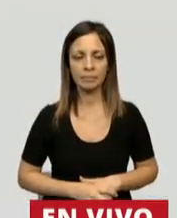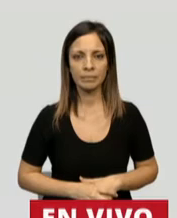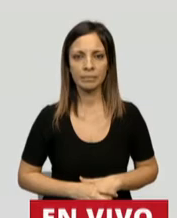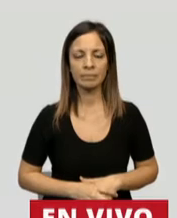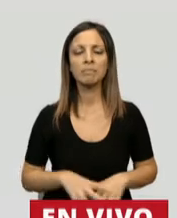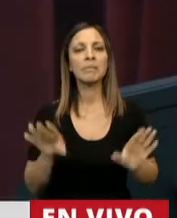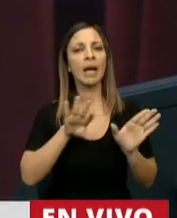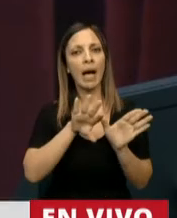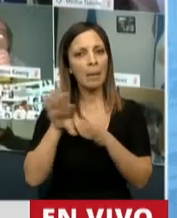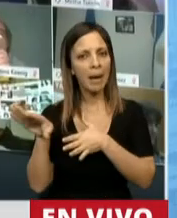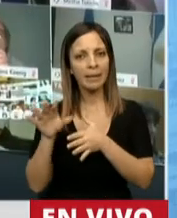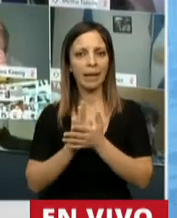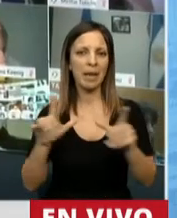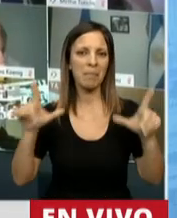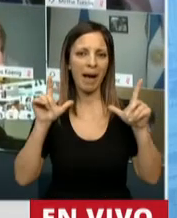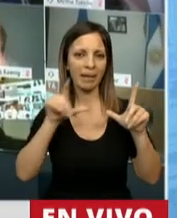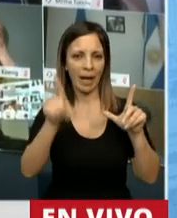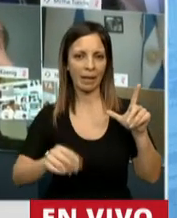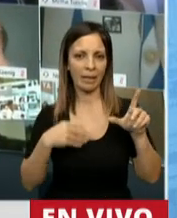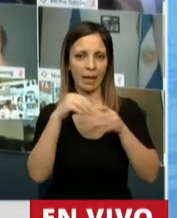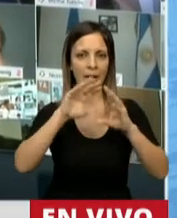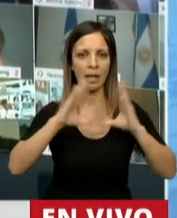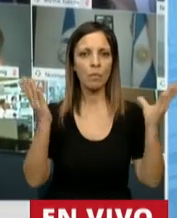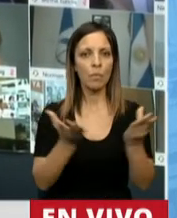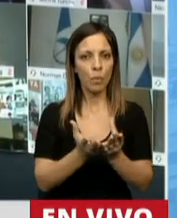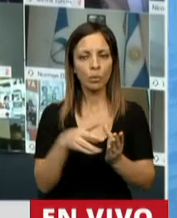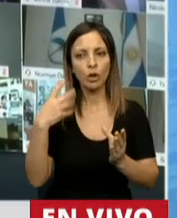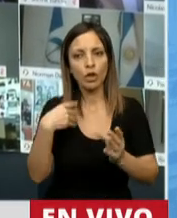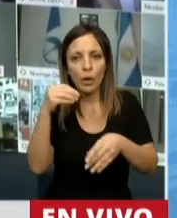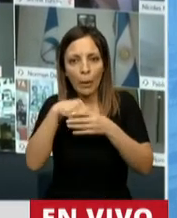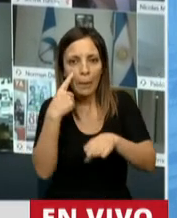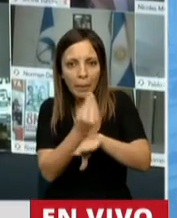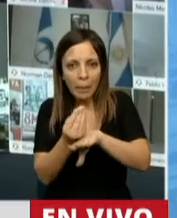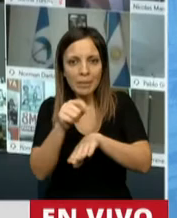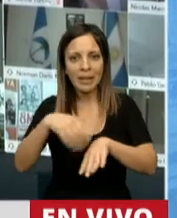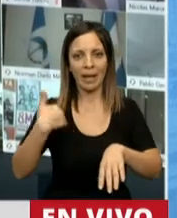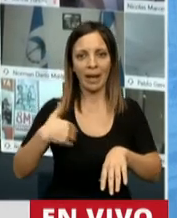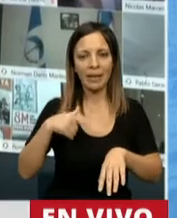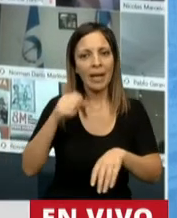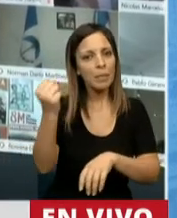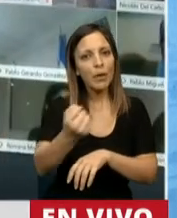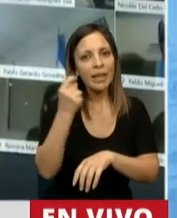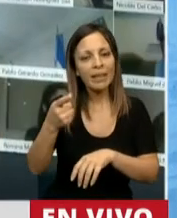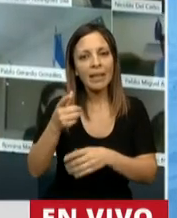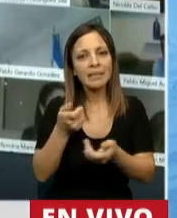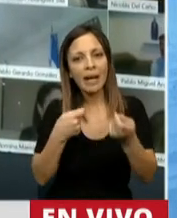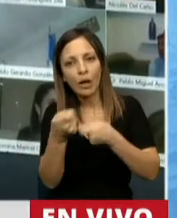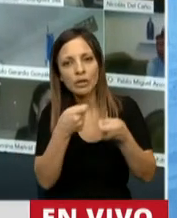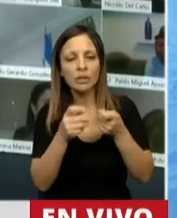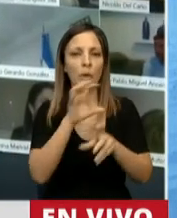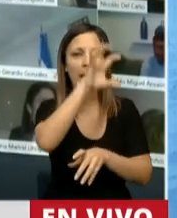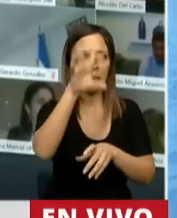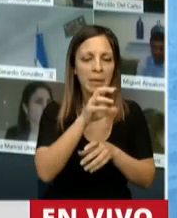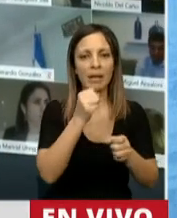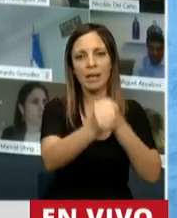de la reputación de nuestro país hacia el mundo, nos parece central, quienes miramos la Argentina desde adentro, la importancia de esta herramienta para muchas provincias, para muchas